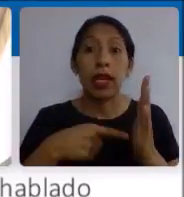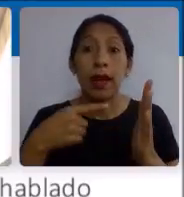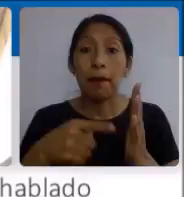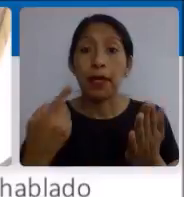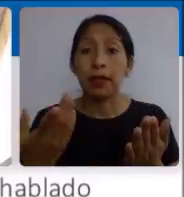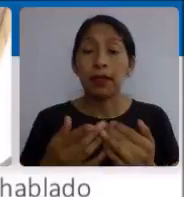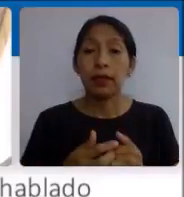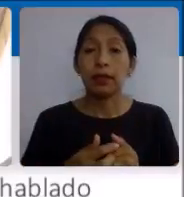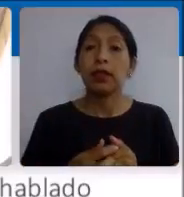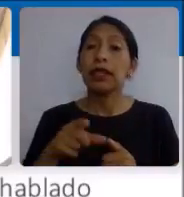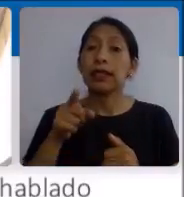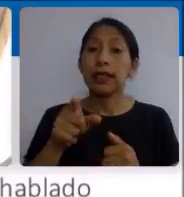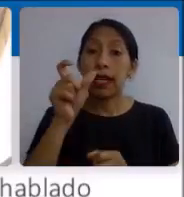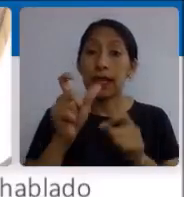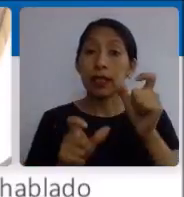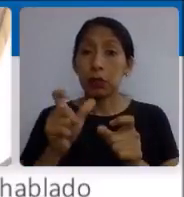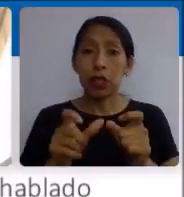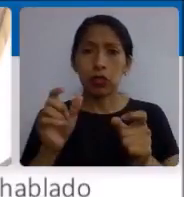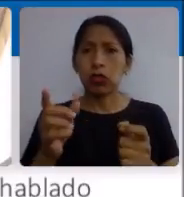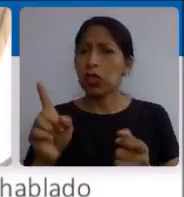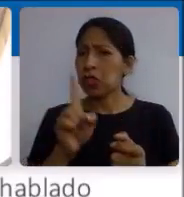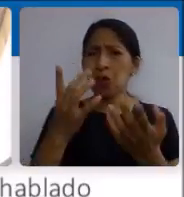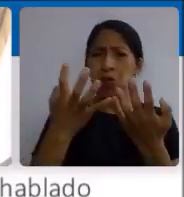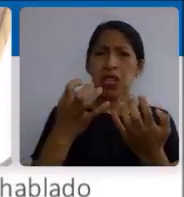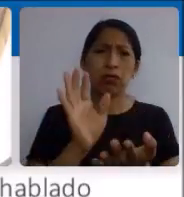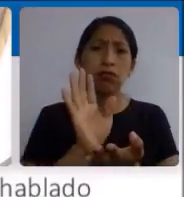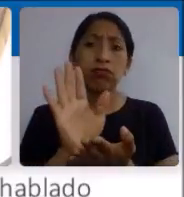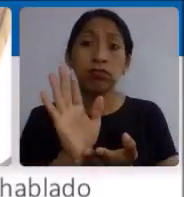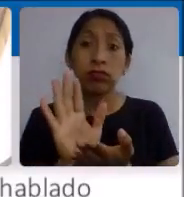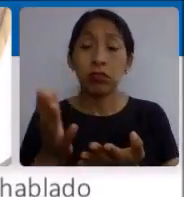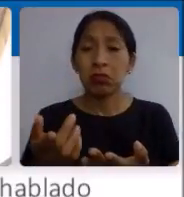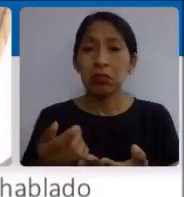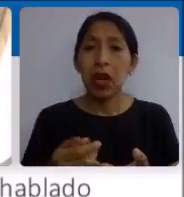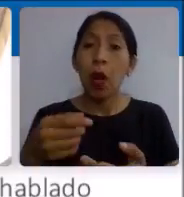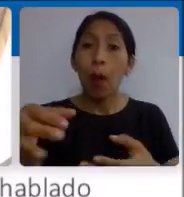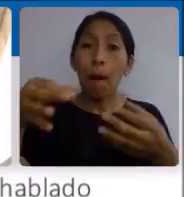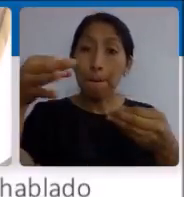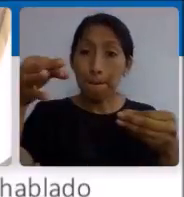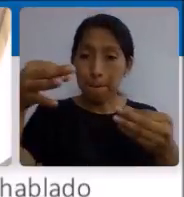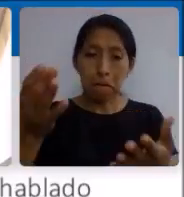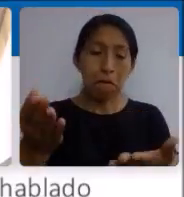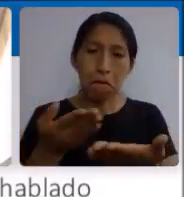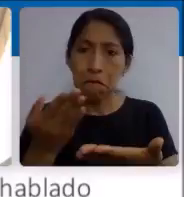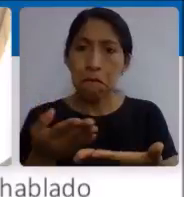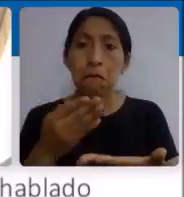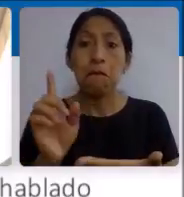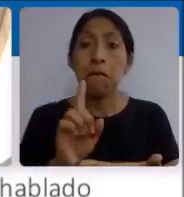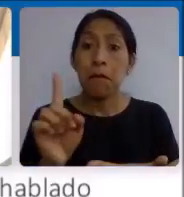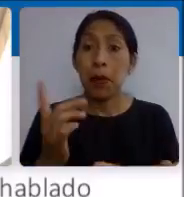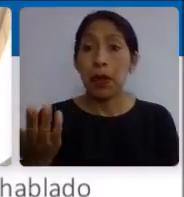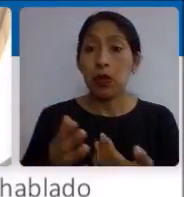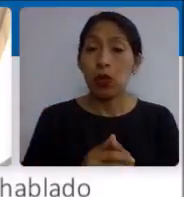evento y ya la gente no te quiere recibir folletos en físico. ¿Por qué? Porque hay ya